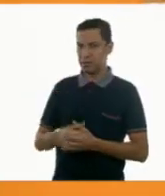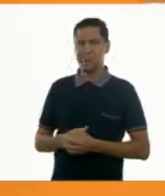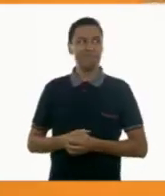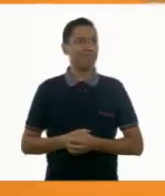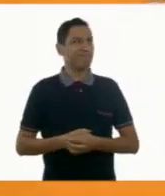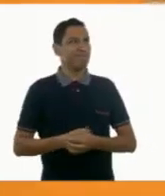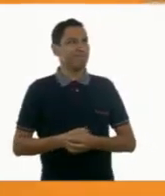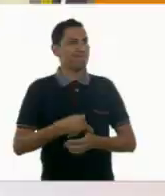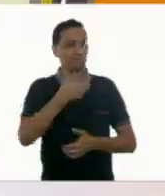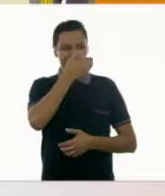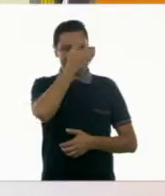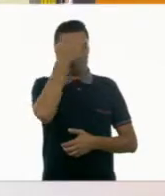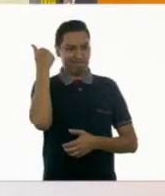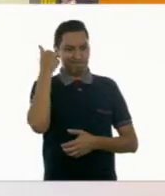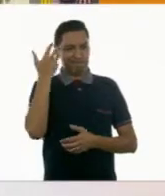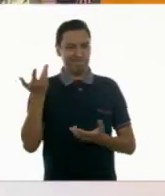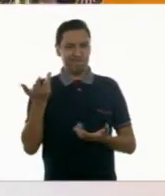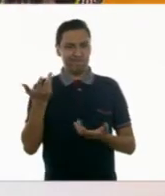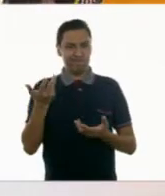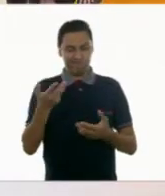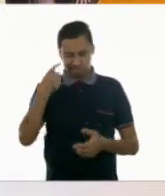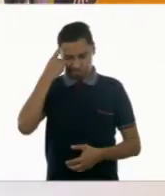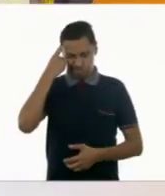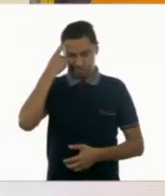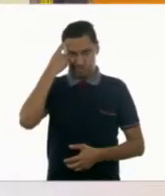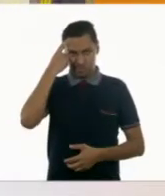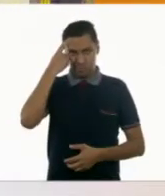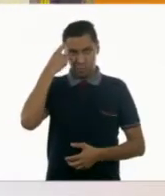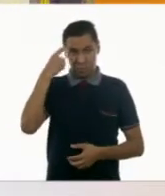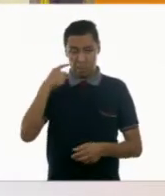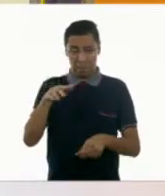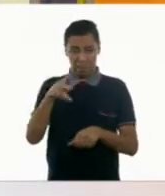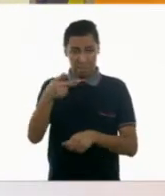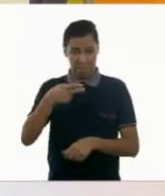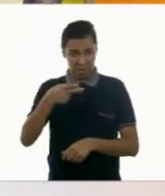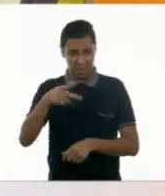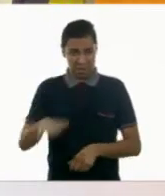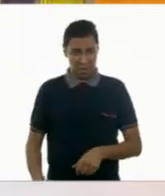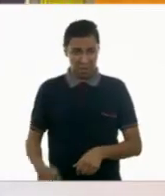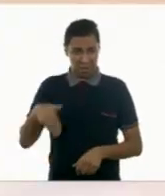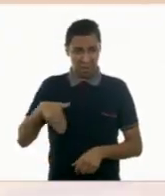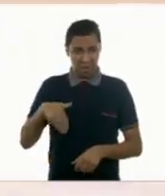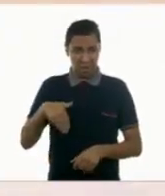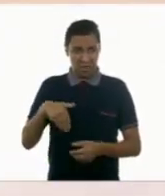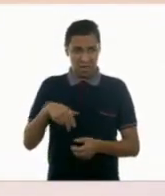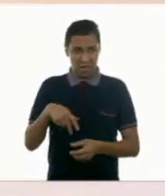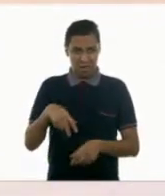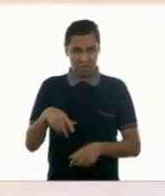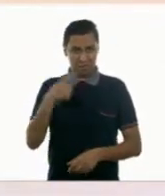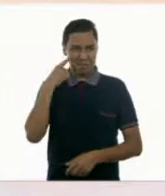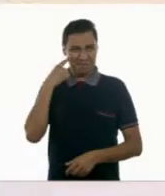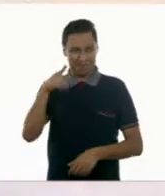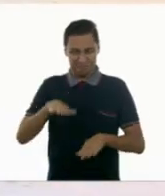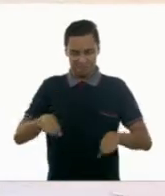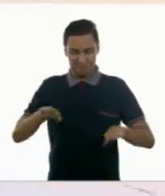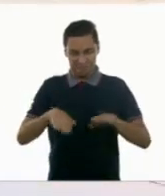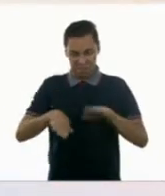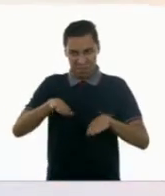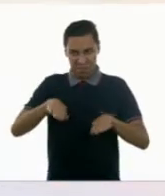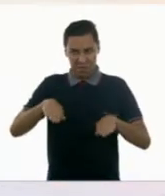no sé. Bueno, ¿la pondría en los pies? Exacto, muy bien, muy buena opción. ¿A ti se te ocurrió en casa?